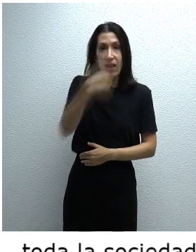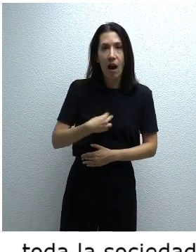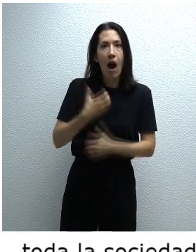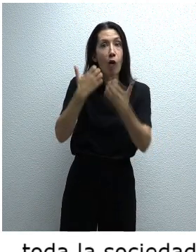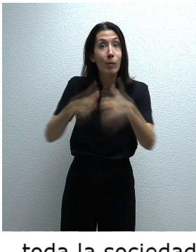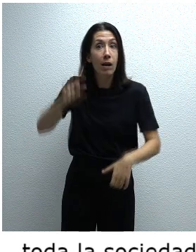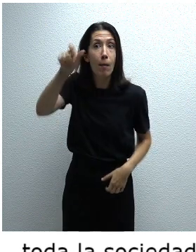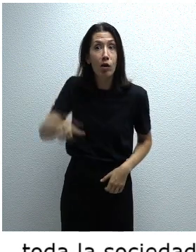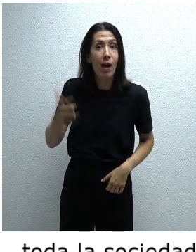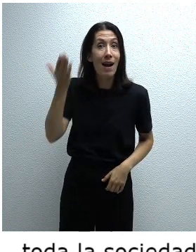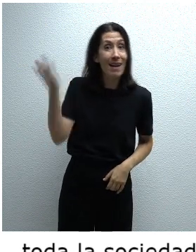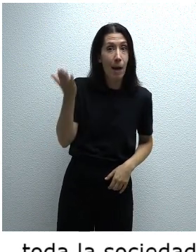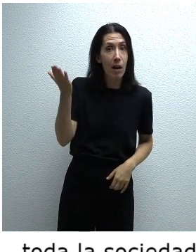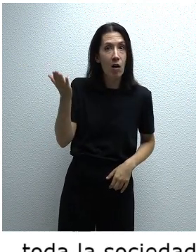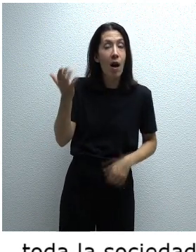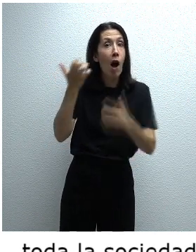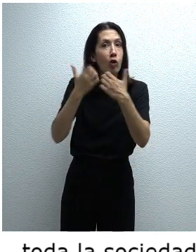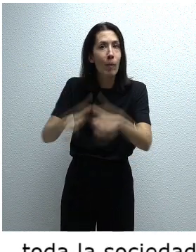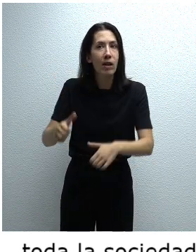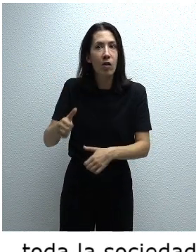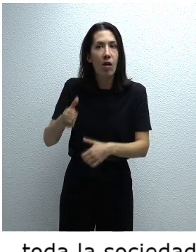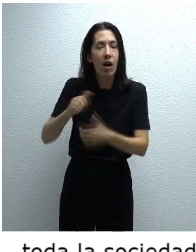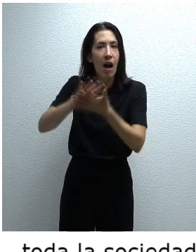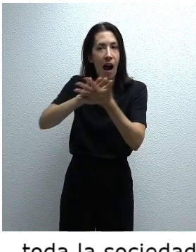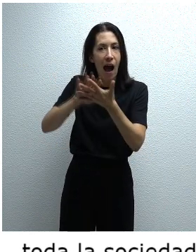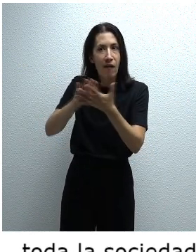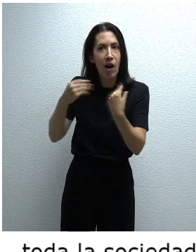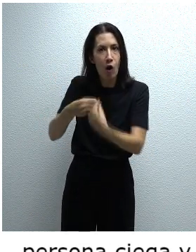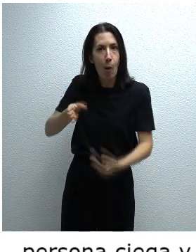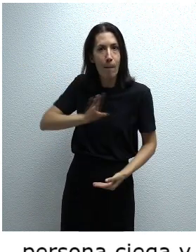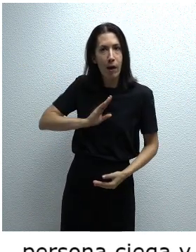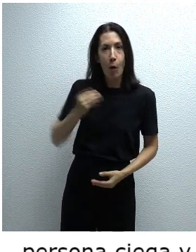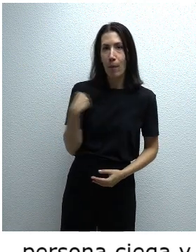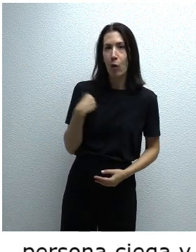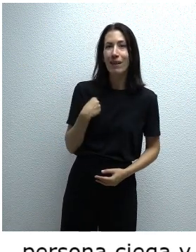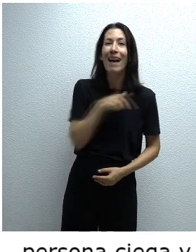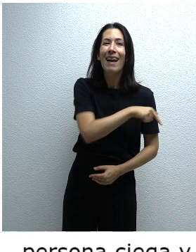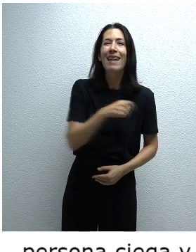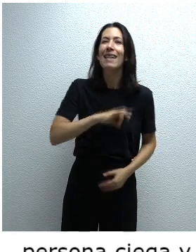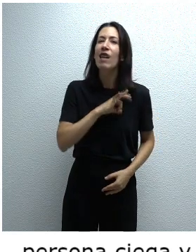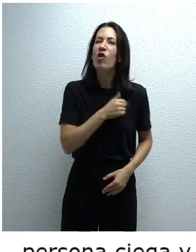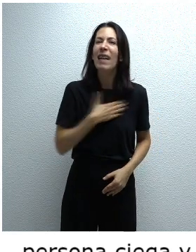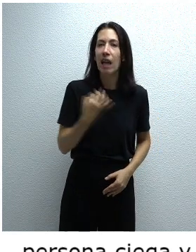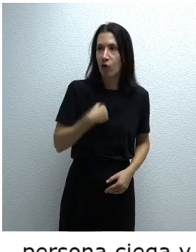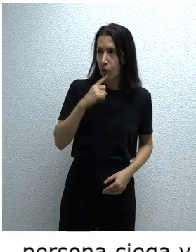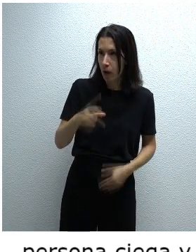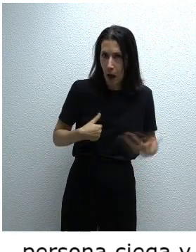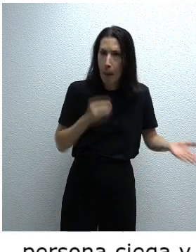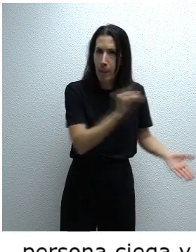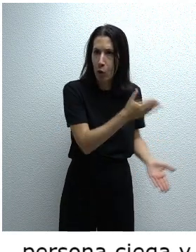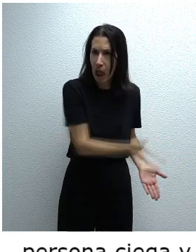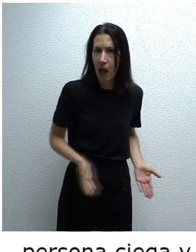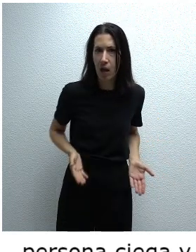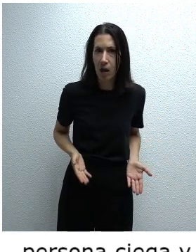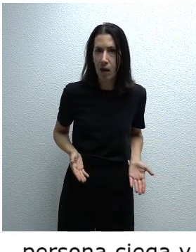mí, que ve que no tengo esa discapacidad y me pregunta ¿qué va a querer el señor? Y yo le digo, pregúntele a